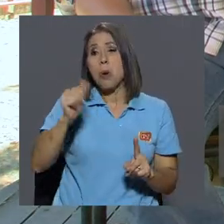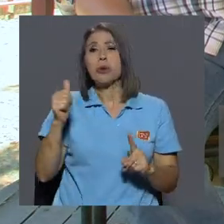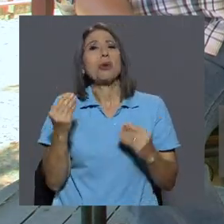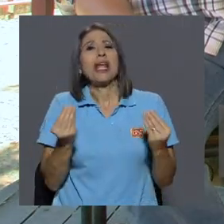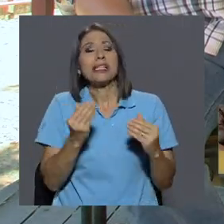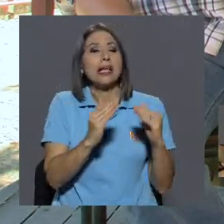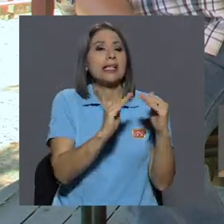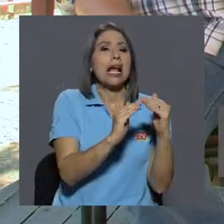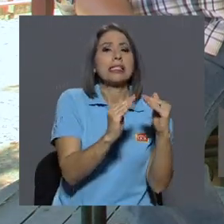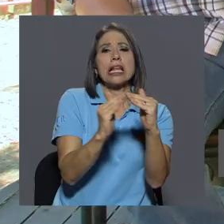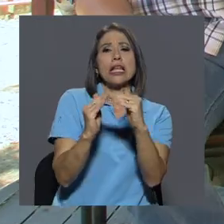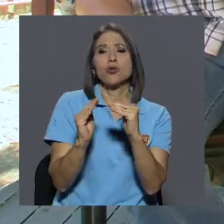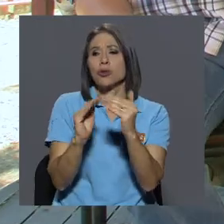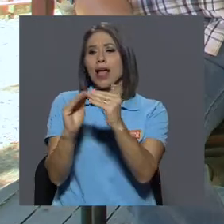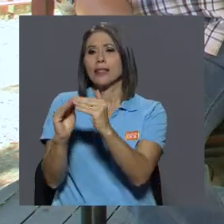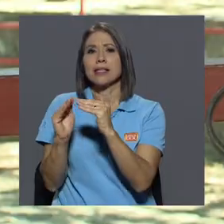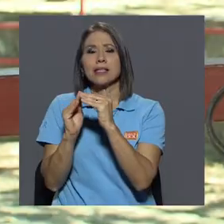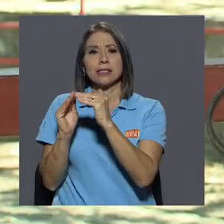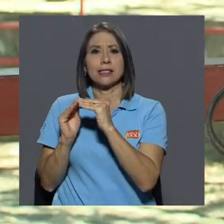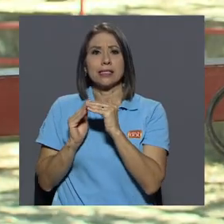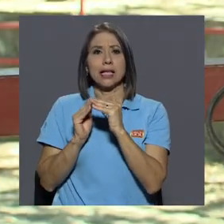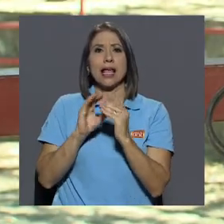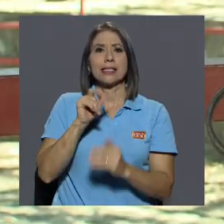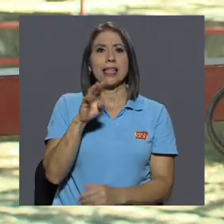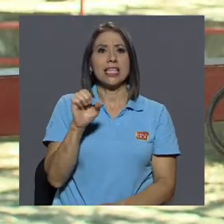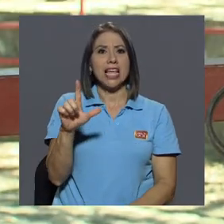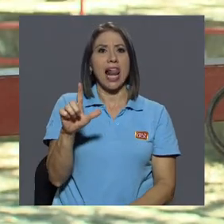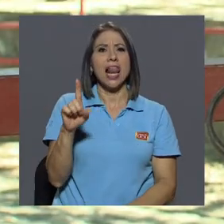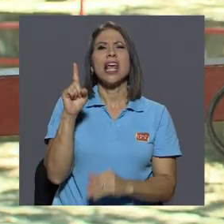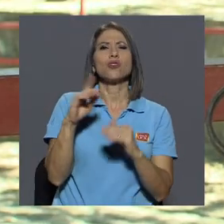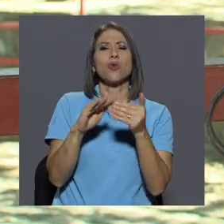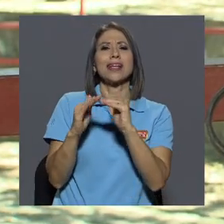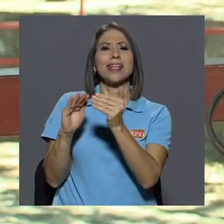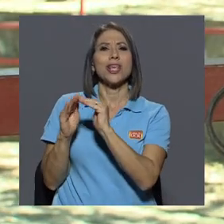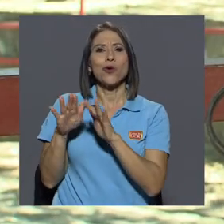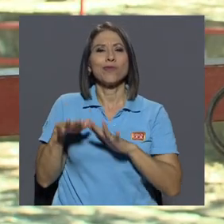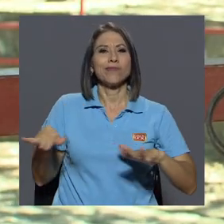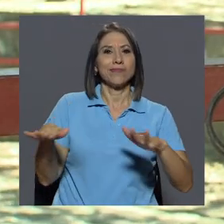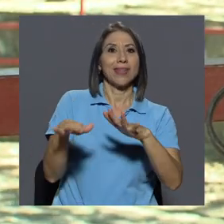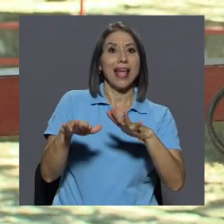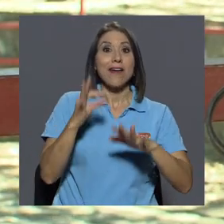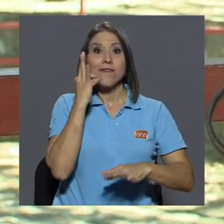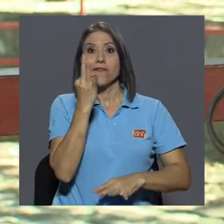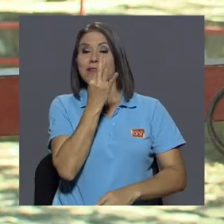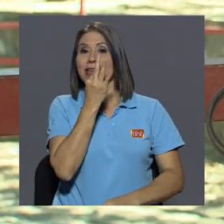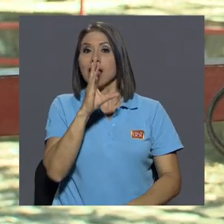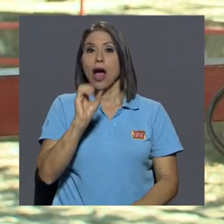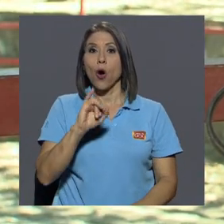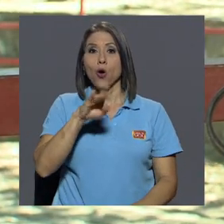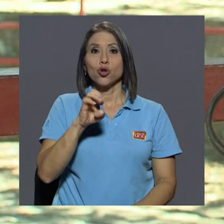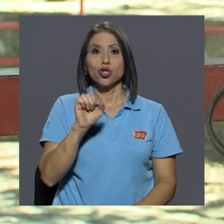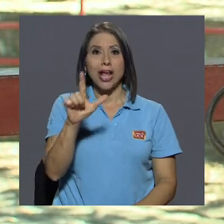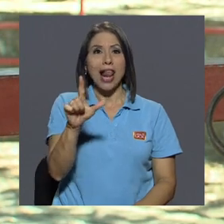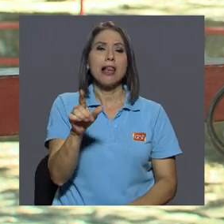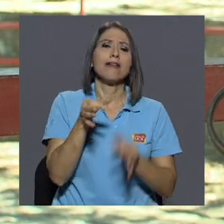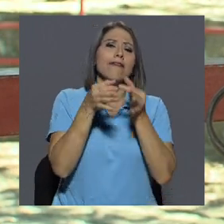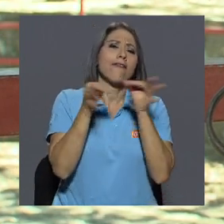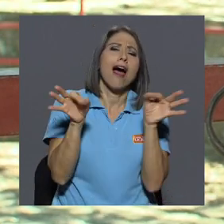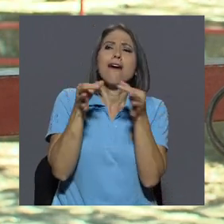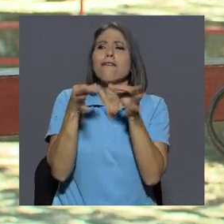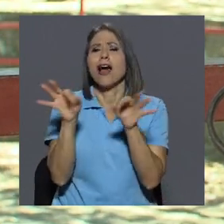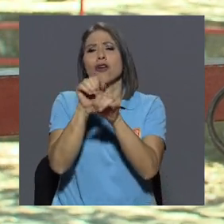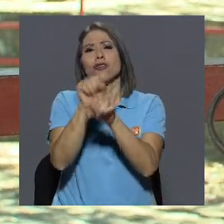caseríos. Sandial es un caserío. La finca de Los Ochal eran costumbrismos. Cuando se